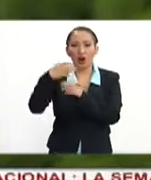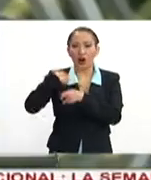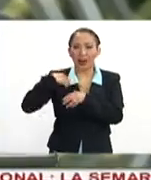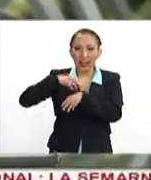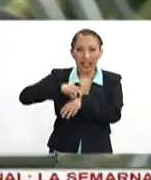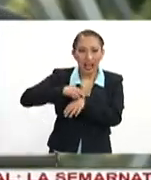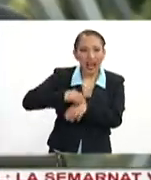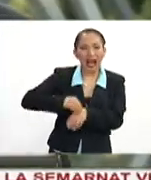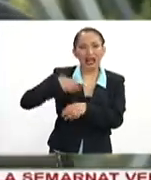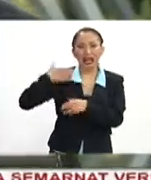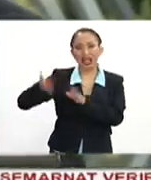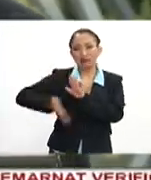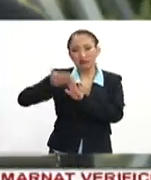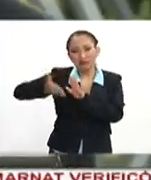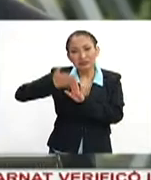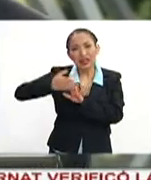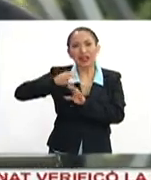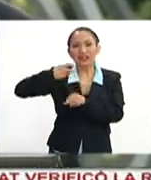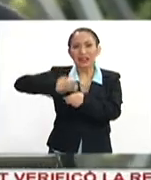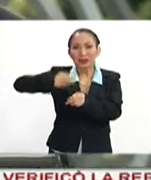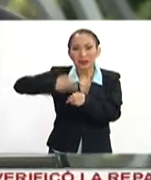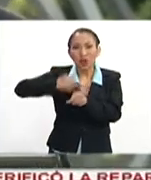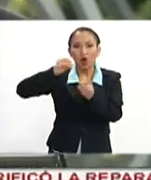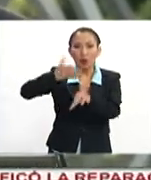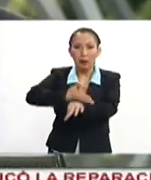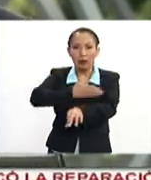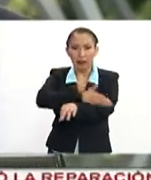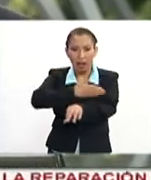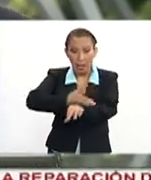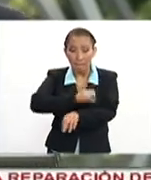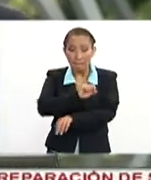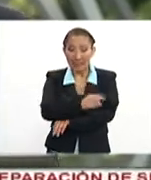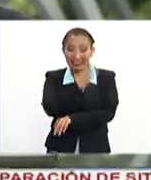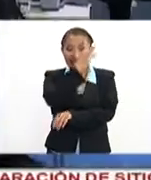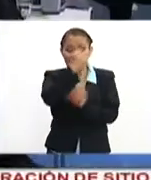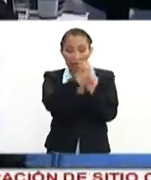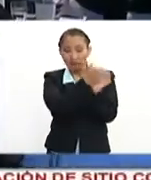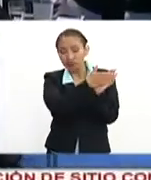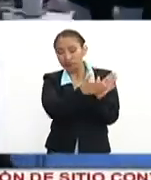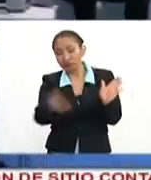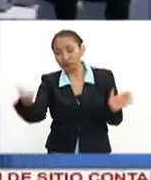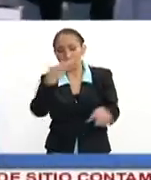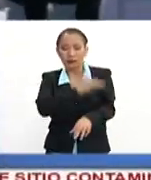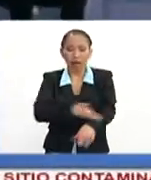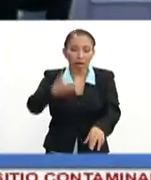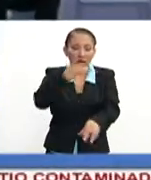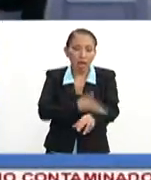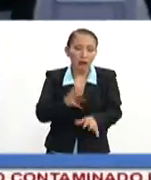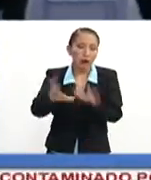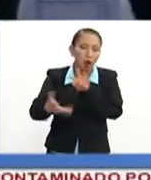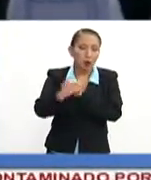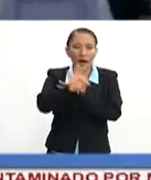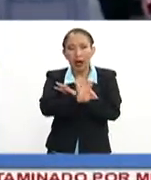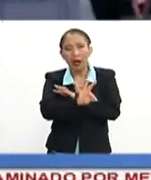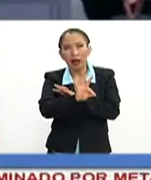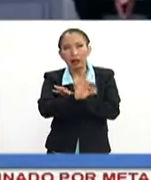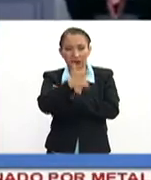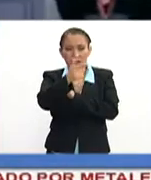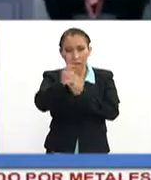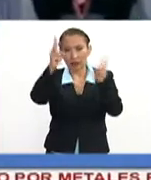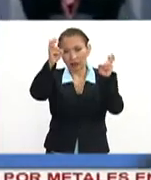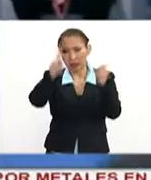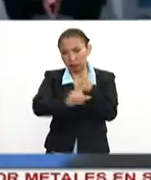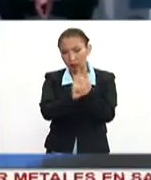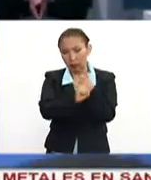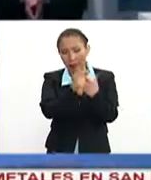carne, el cemento, la cerveza o la madera. En 23 años ha resuelto alrededor de 47 casos